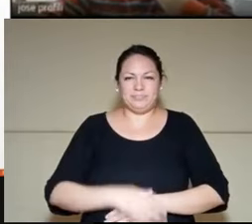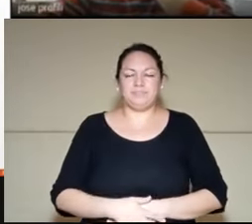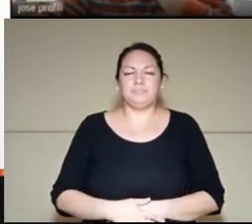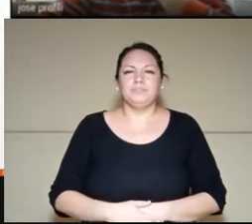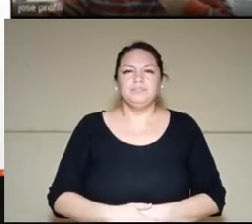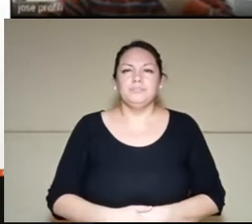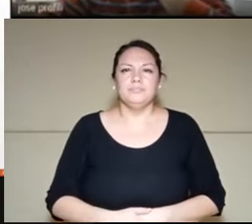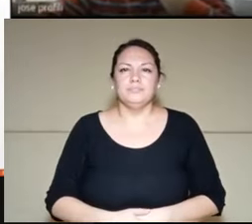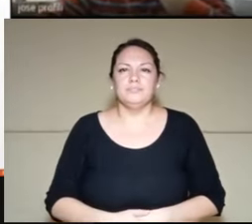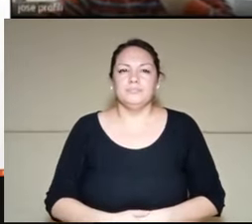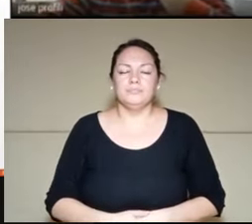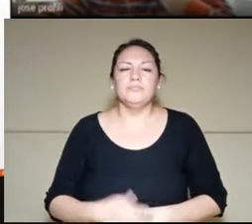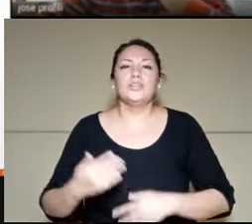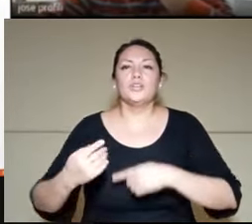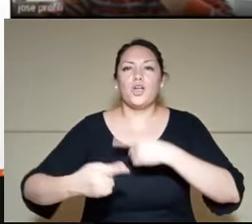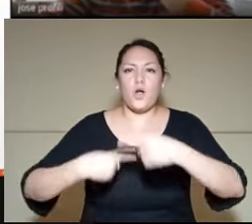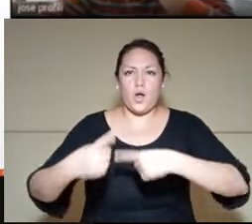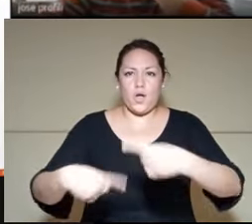Seguimos.